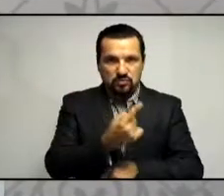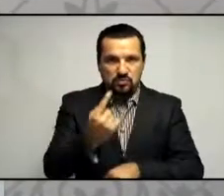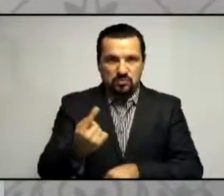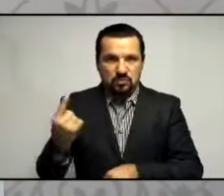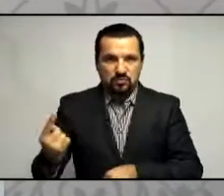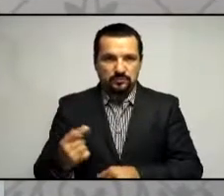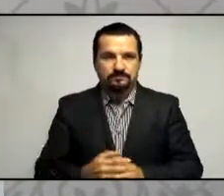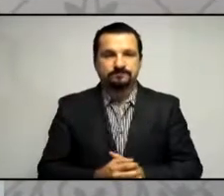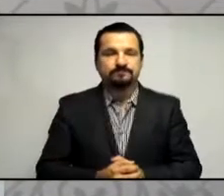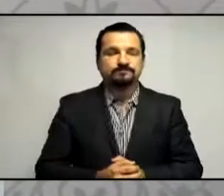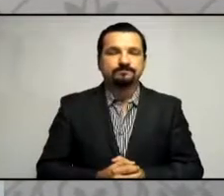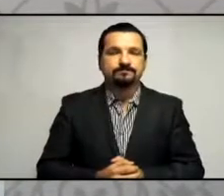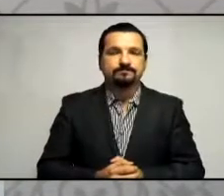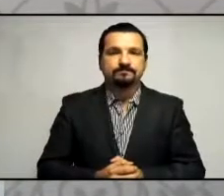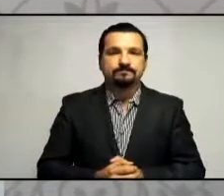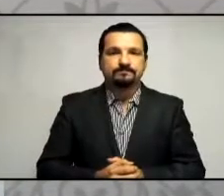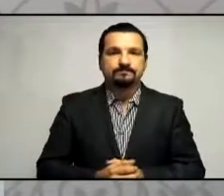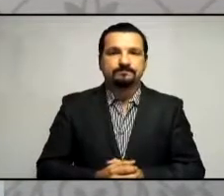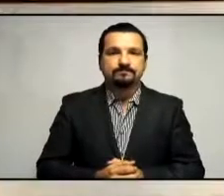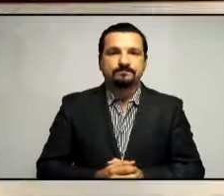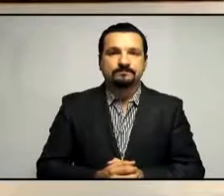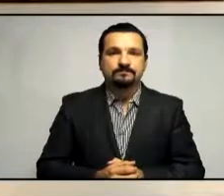uno.